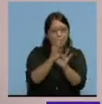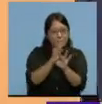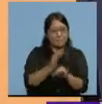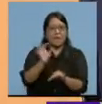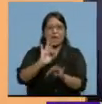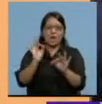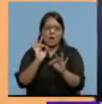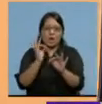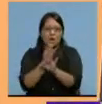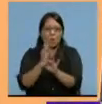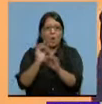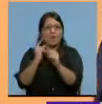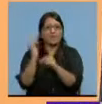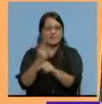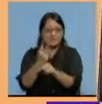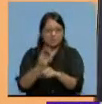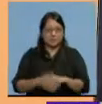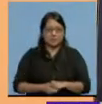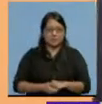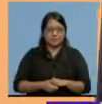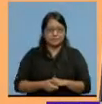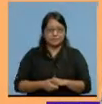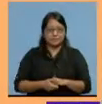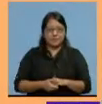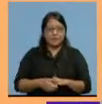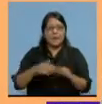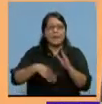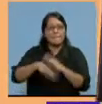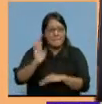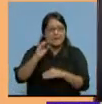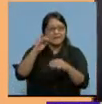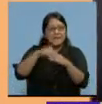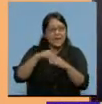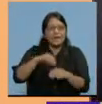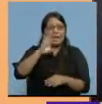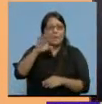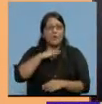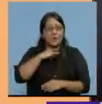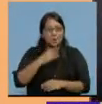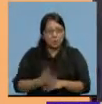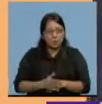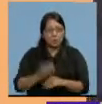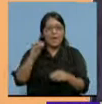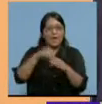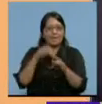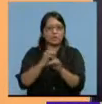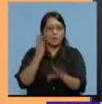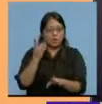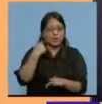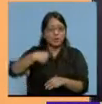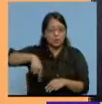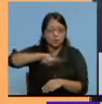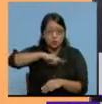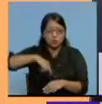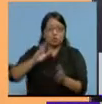decir? En la provincia de Jujuy, más precisamente en el sistema educativo provincial, quienes tenemos la responsabilidad de garantizar